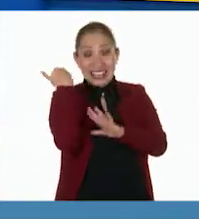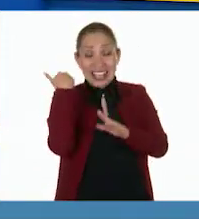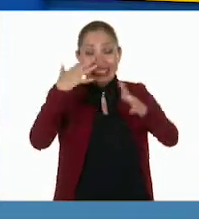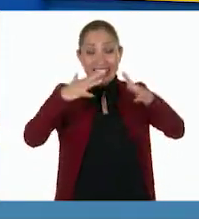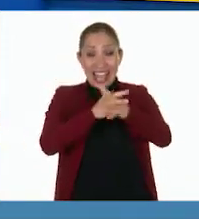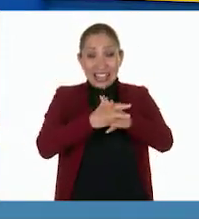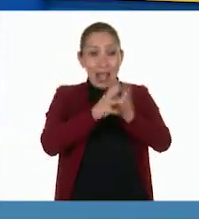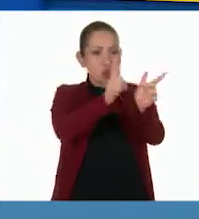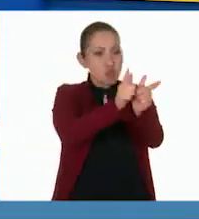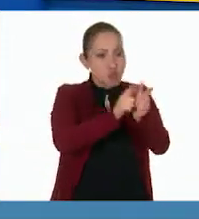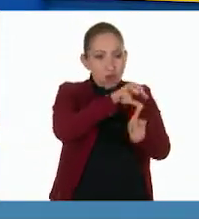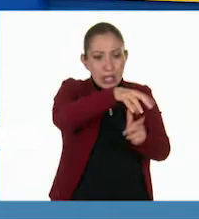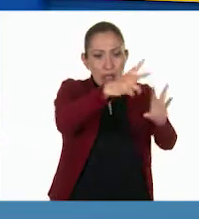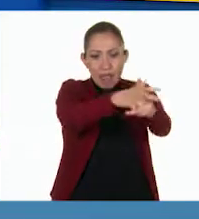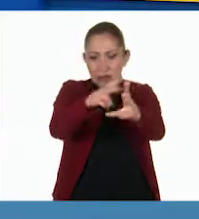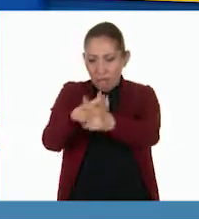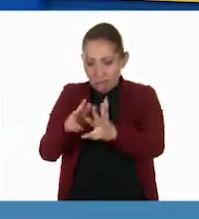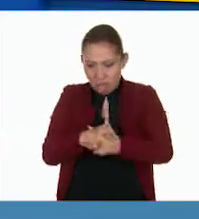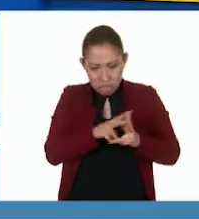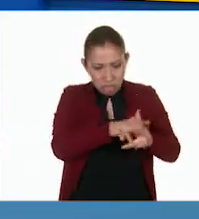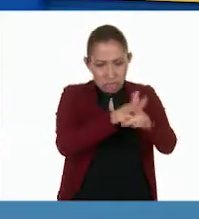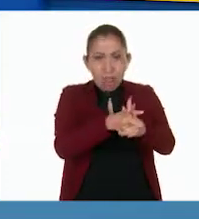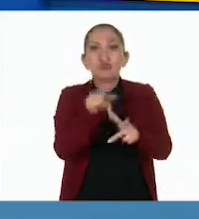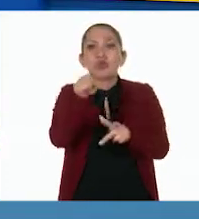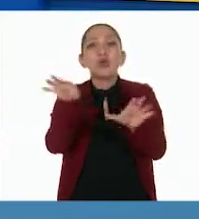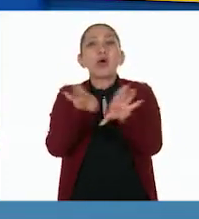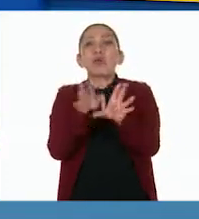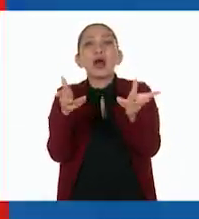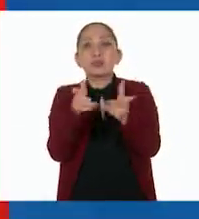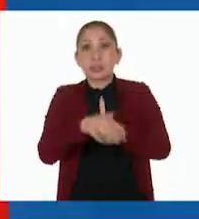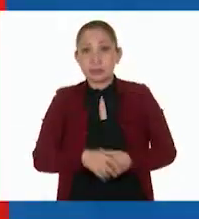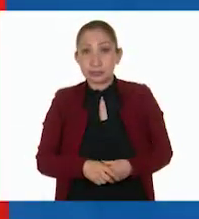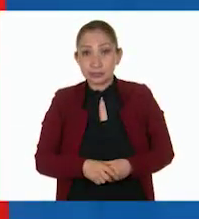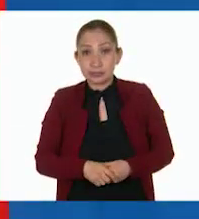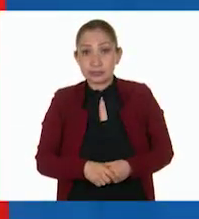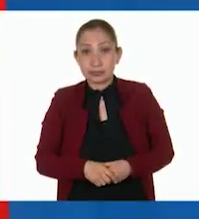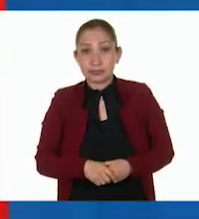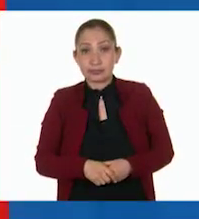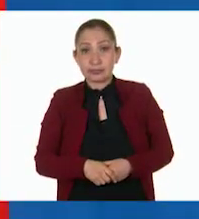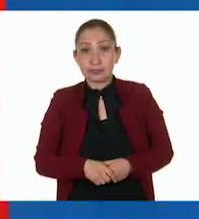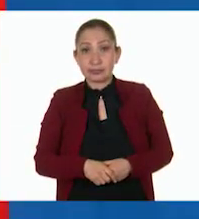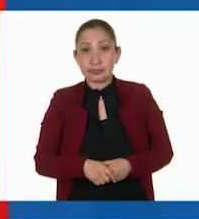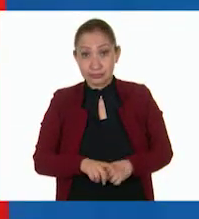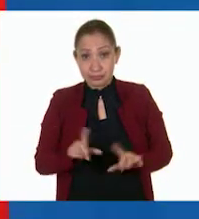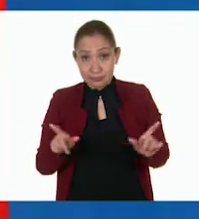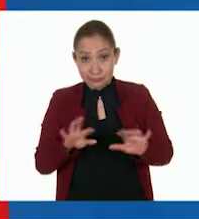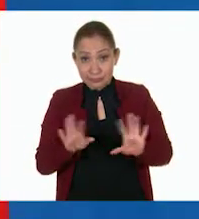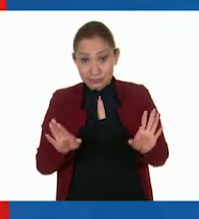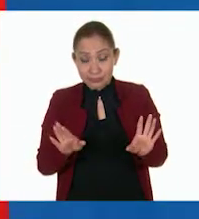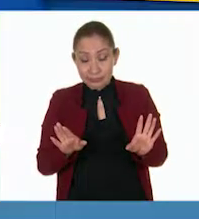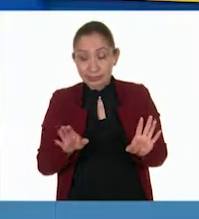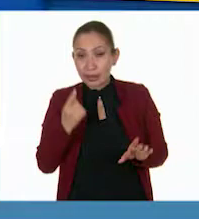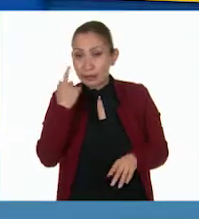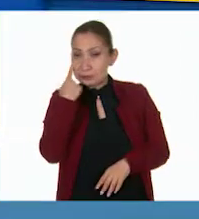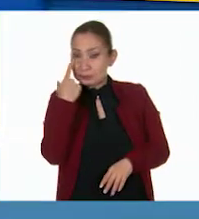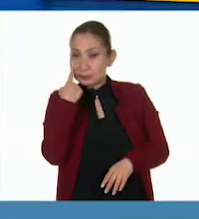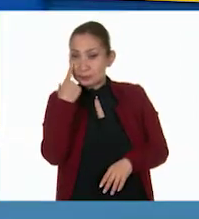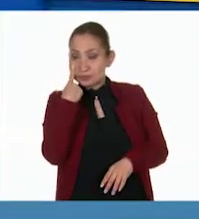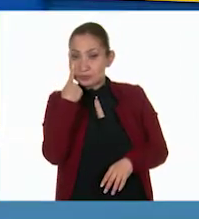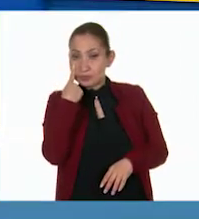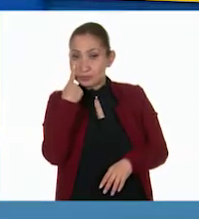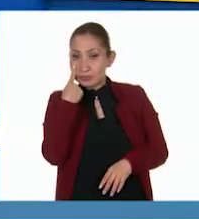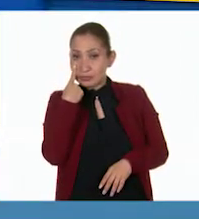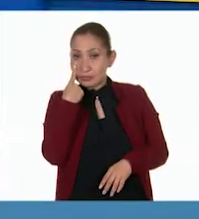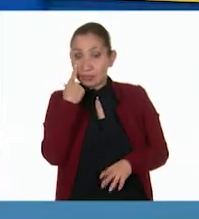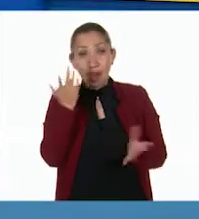facciones revolucionarias? ¿Listos? Bueno, pues para empezar, debemos decir que no es